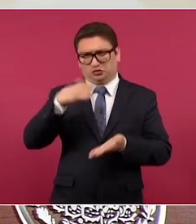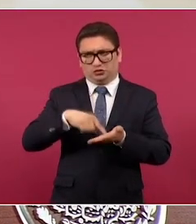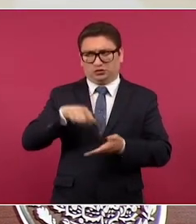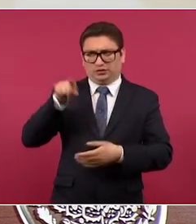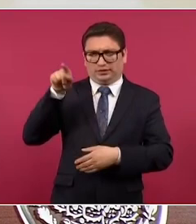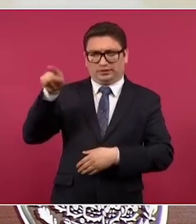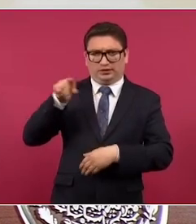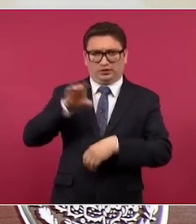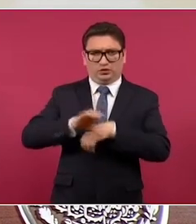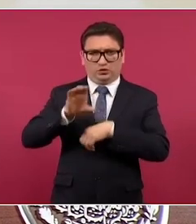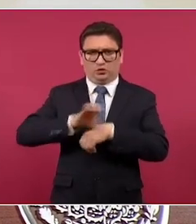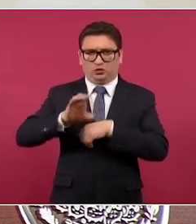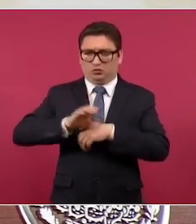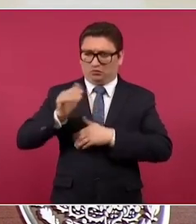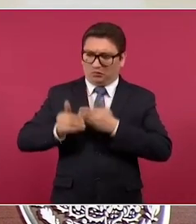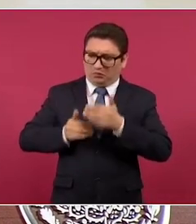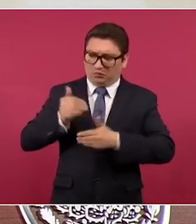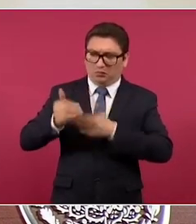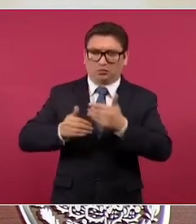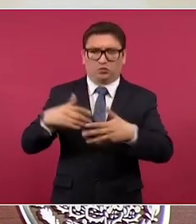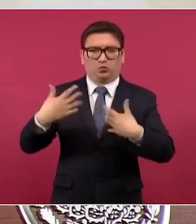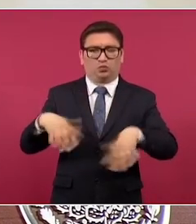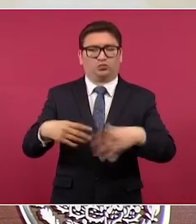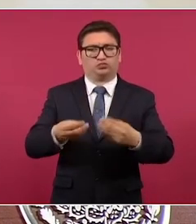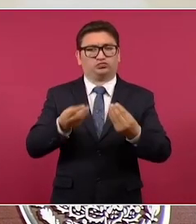Colombia avanzó mucho.